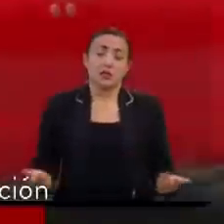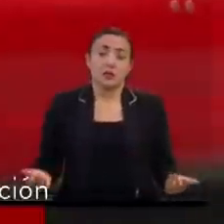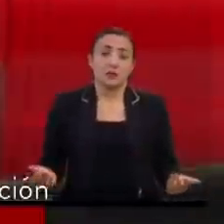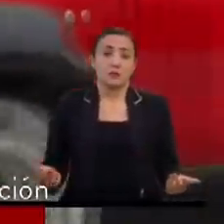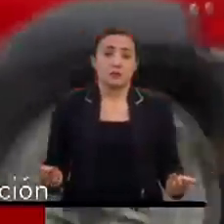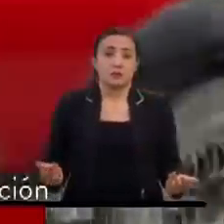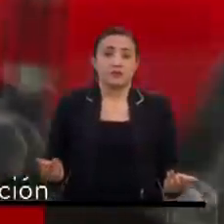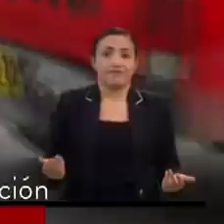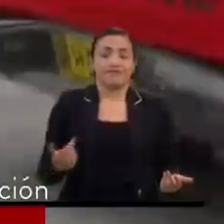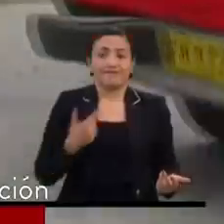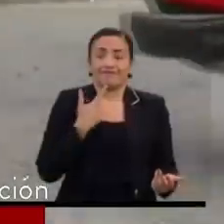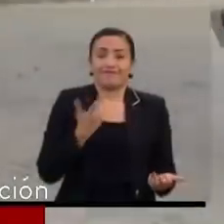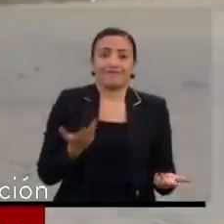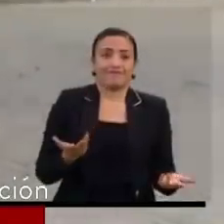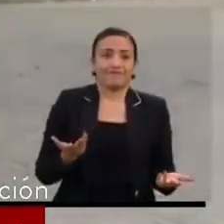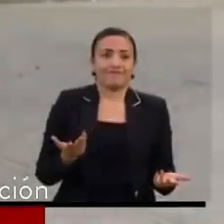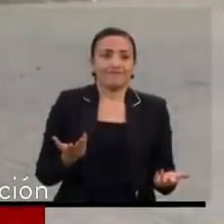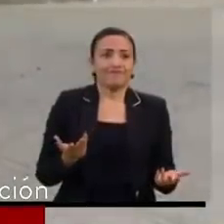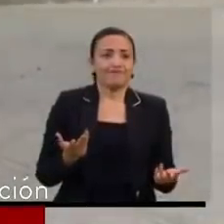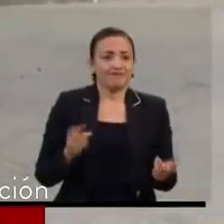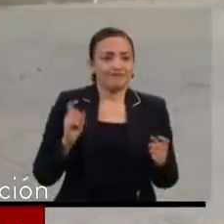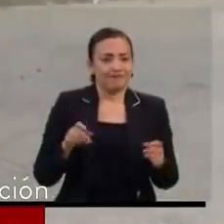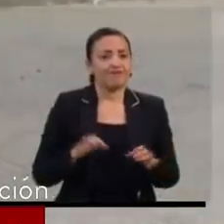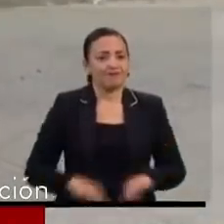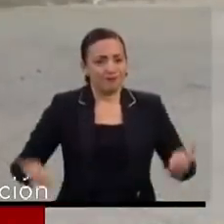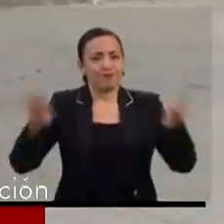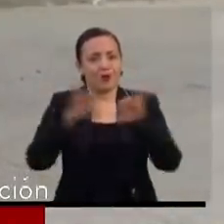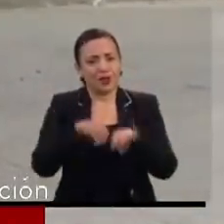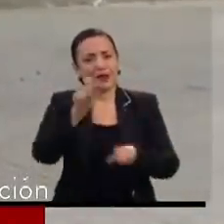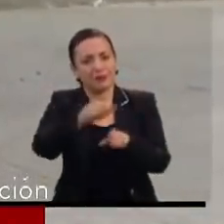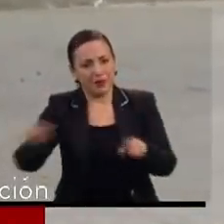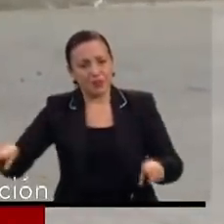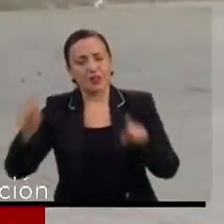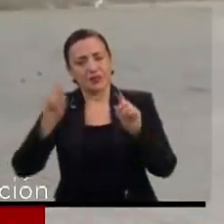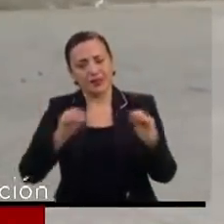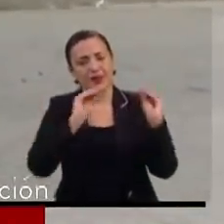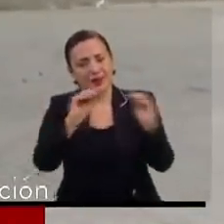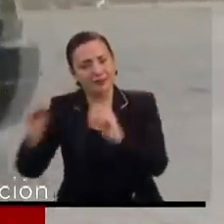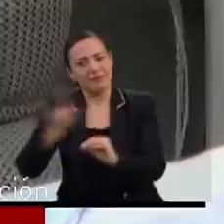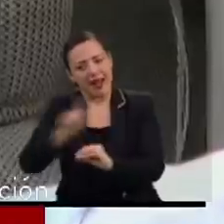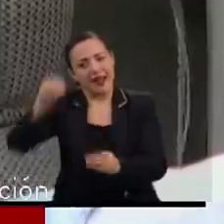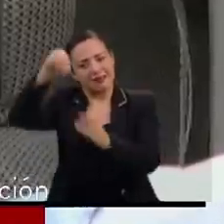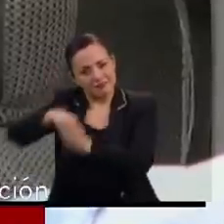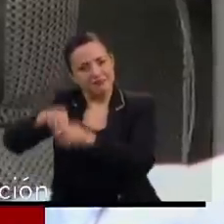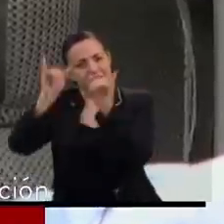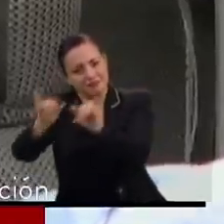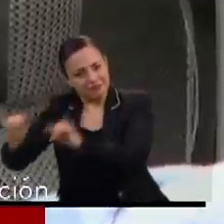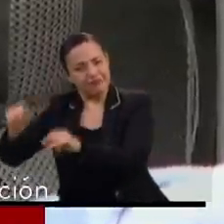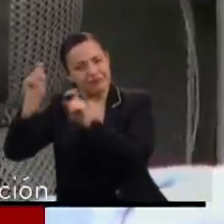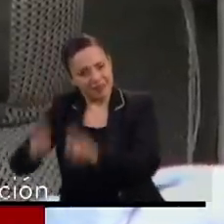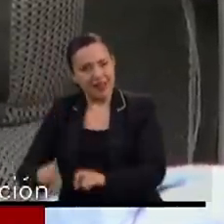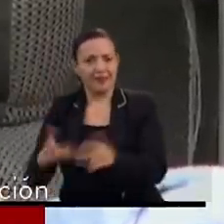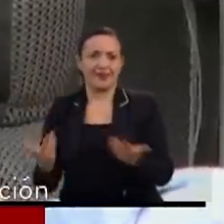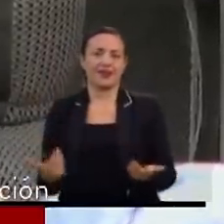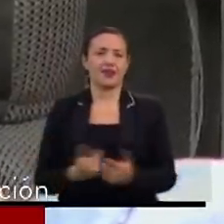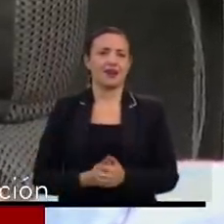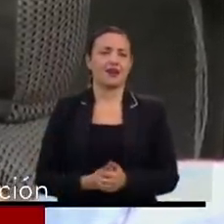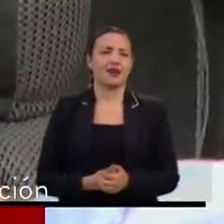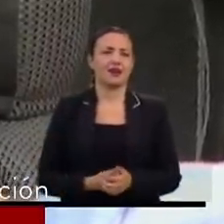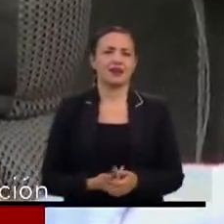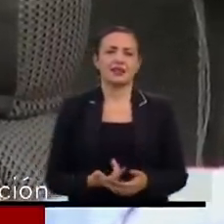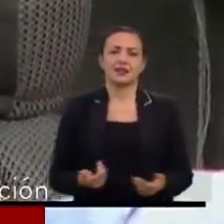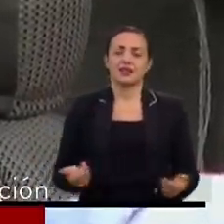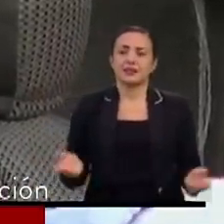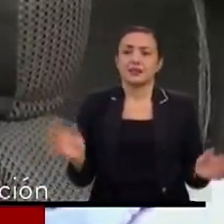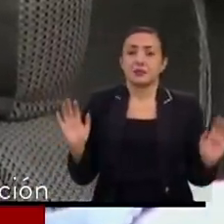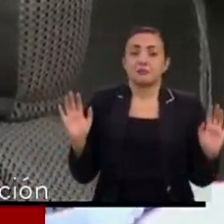¿cómo le diré? Educarla, para que no vuelva a salir ni nada por el estilo. Con la amenaza no trae nada, porque la gente está,